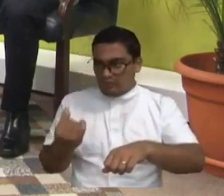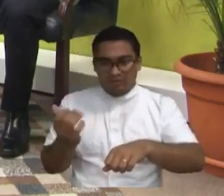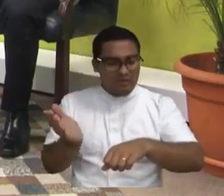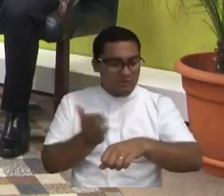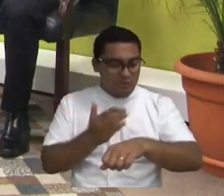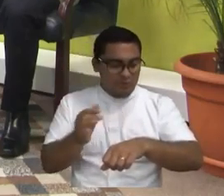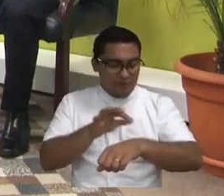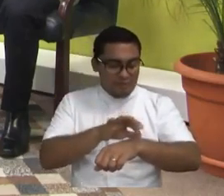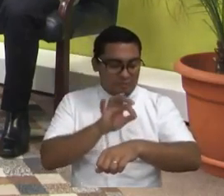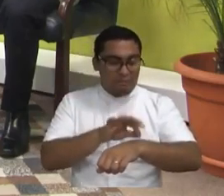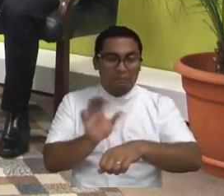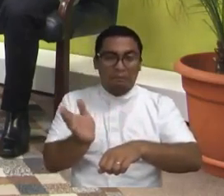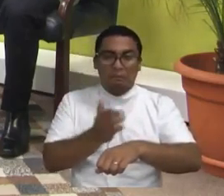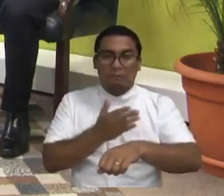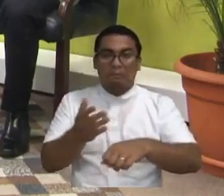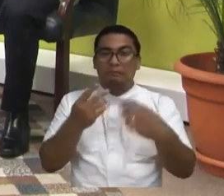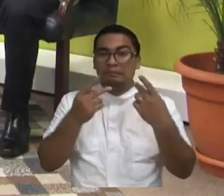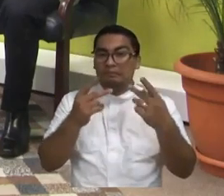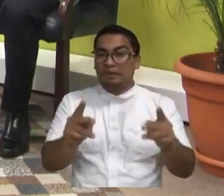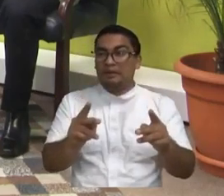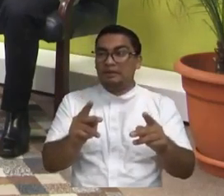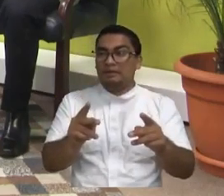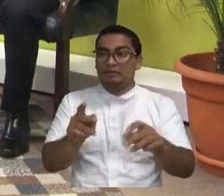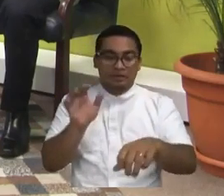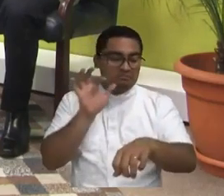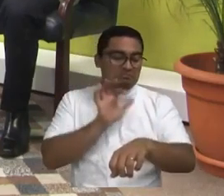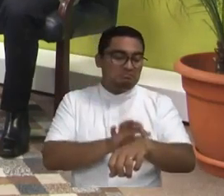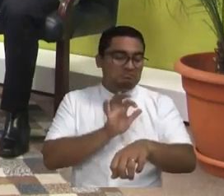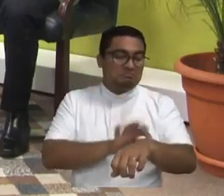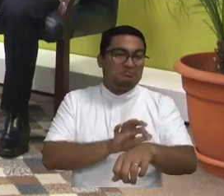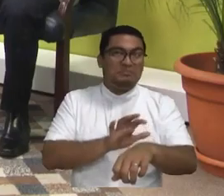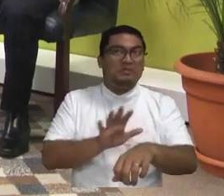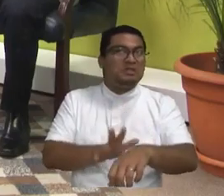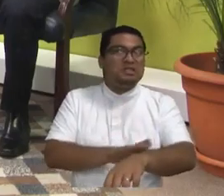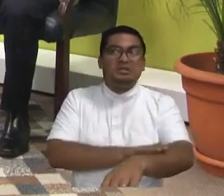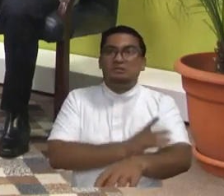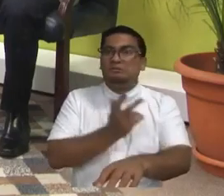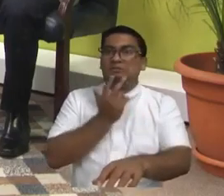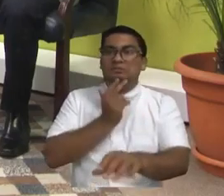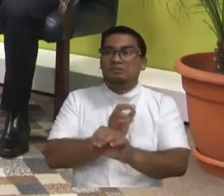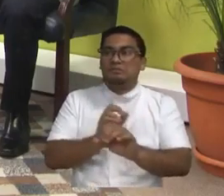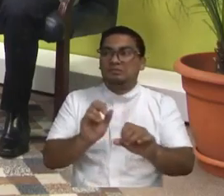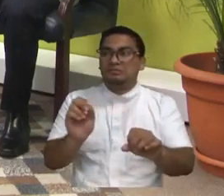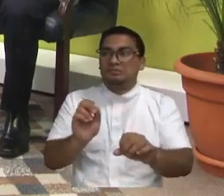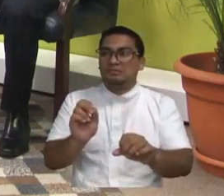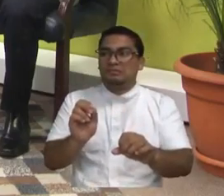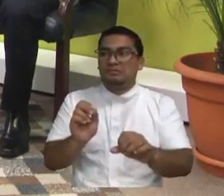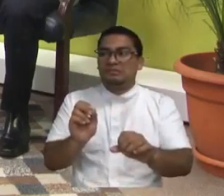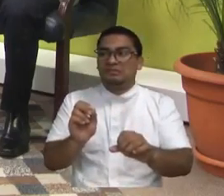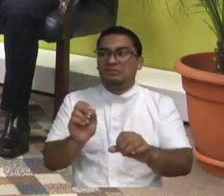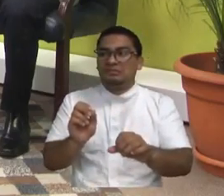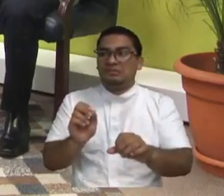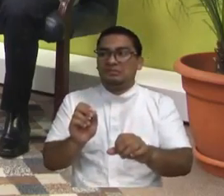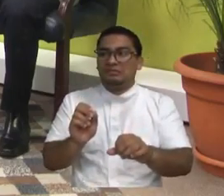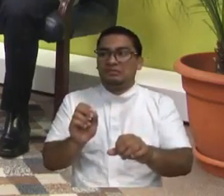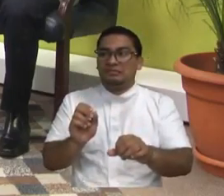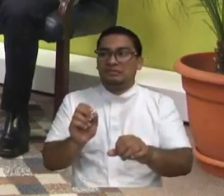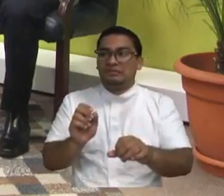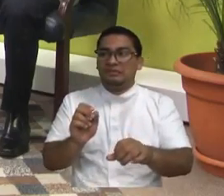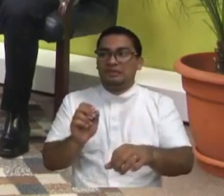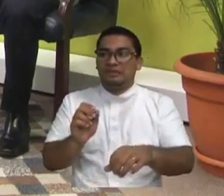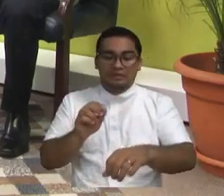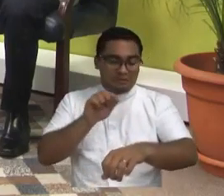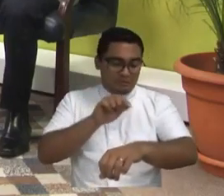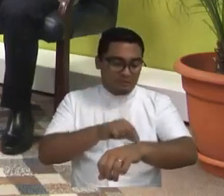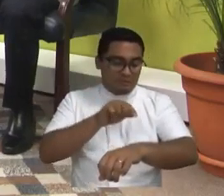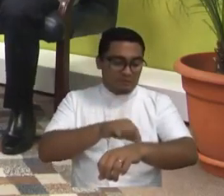tiene pelo, pero que aparte no tiene sensibilidad. Es decir, el paciente viene con un mondadientes, se toca